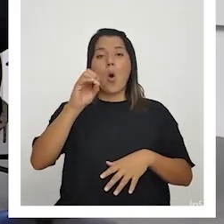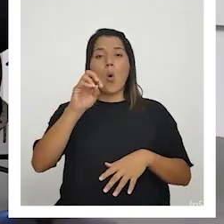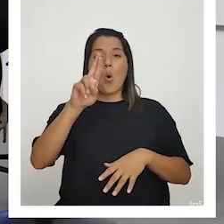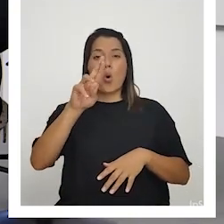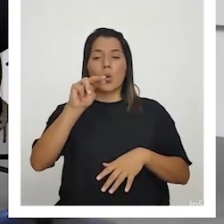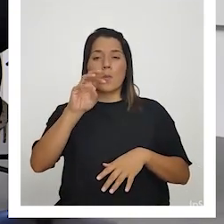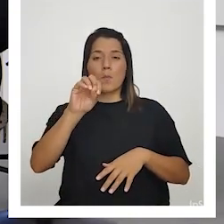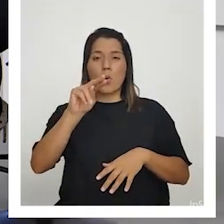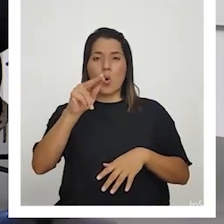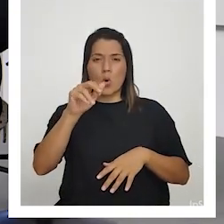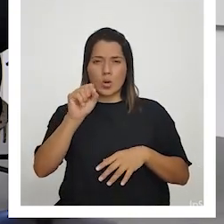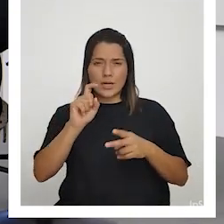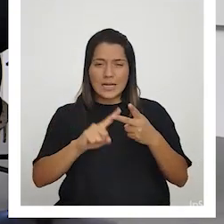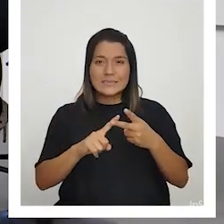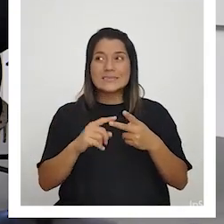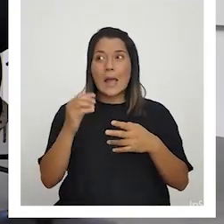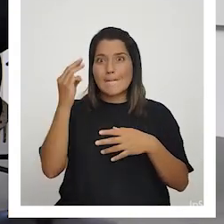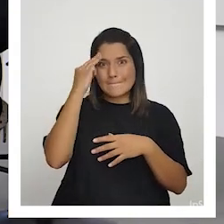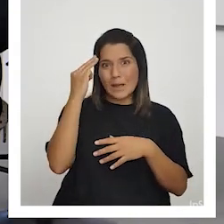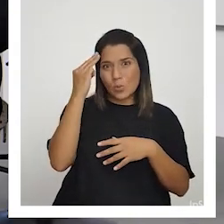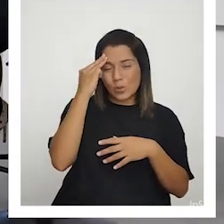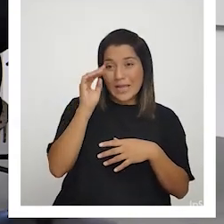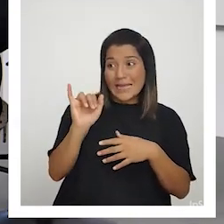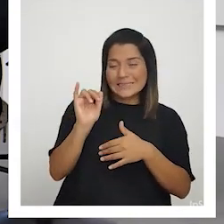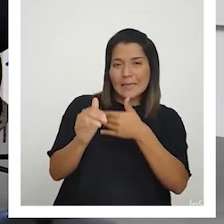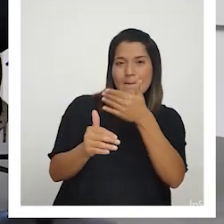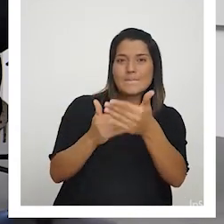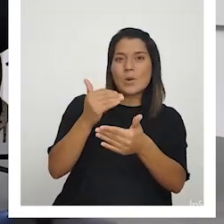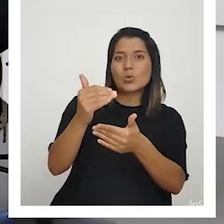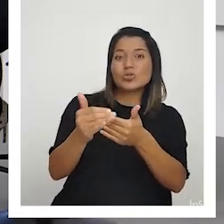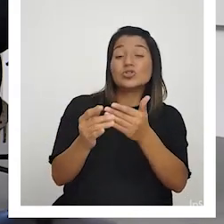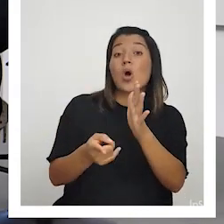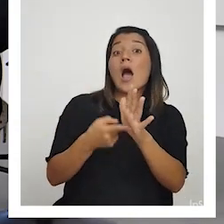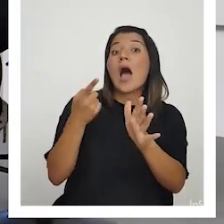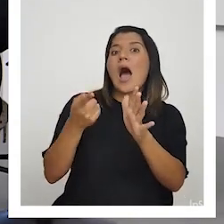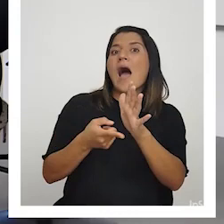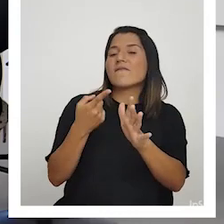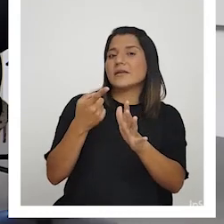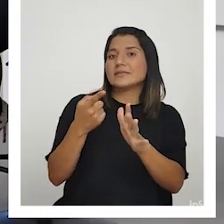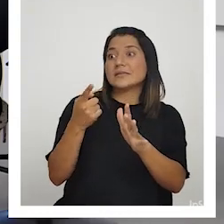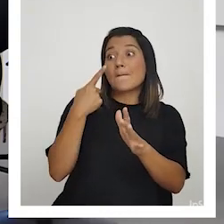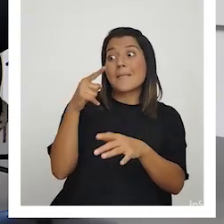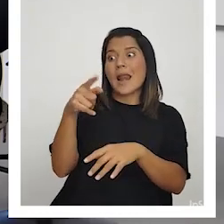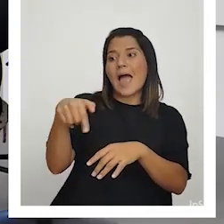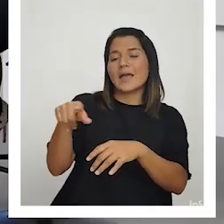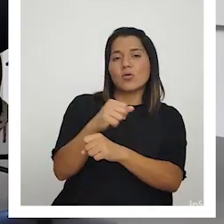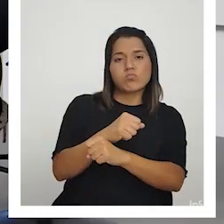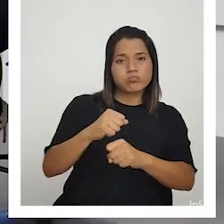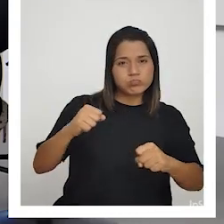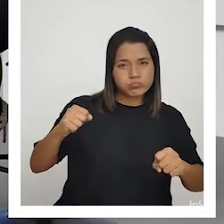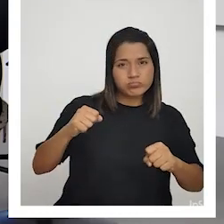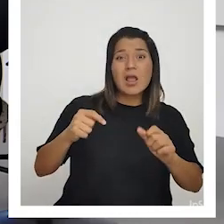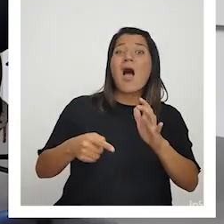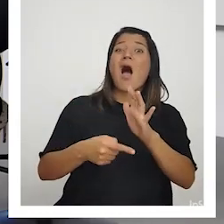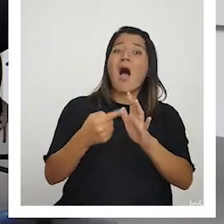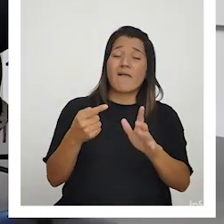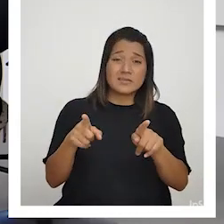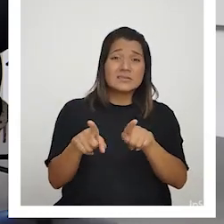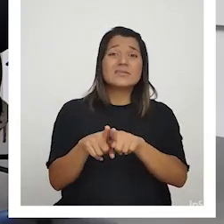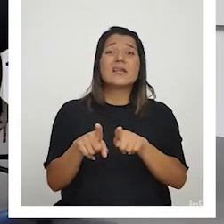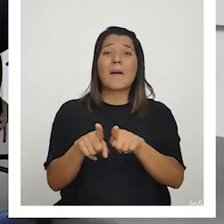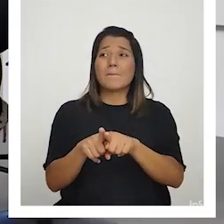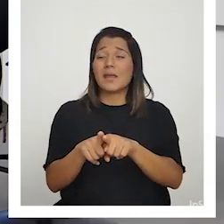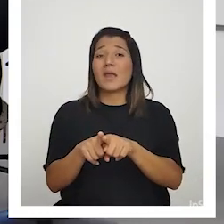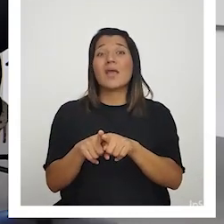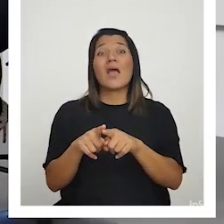proceso hace que la obesidad sea un problema, incluso se ve relacionado con problemas como anorexia, bulimia, o más